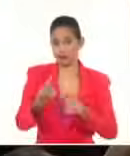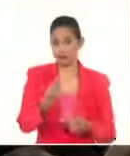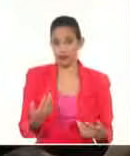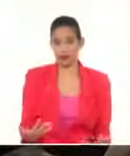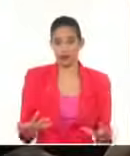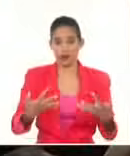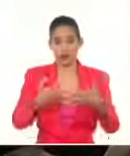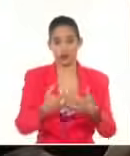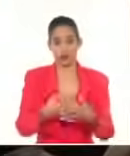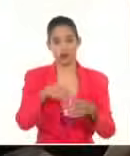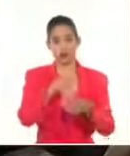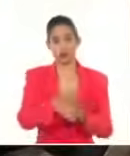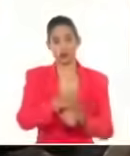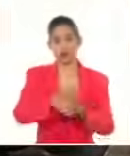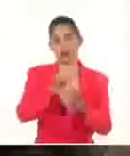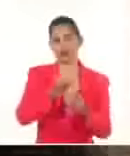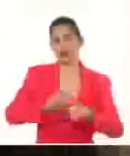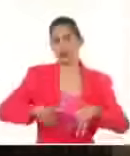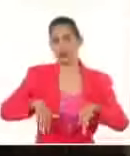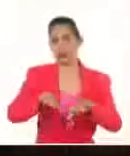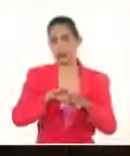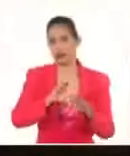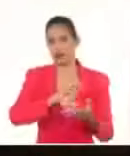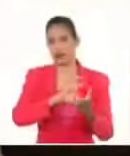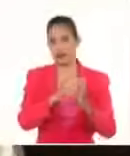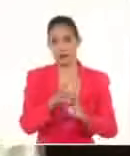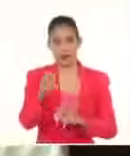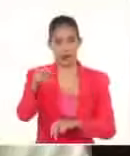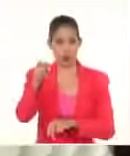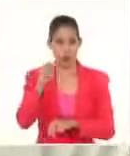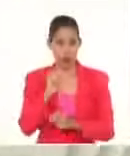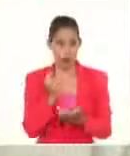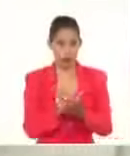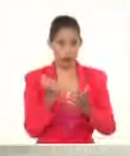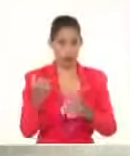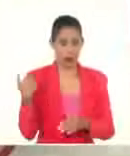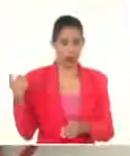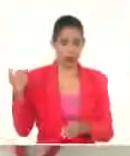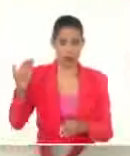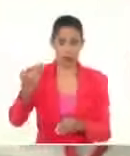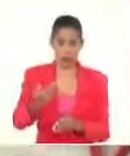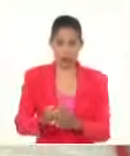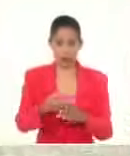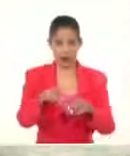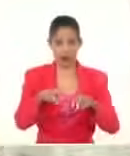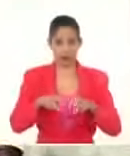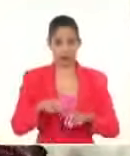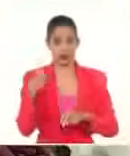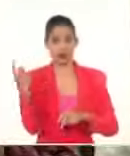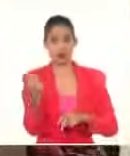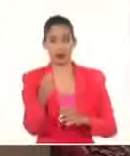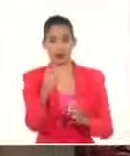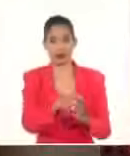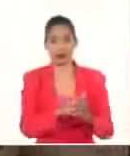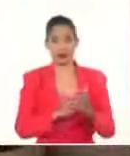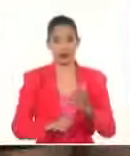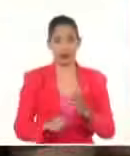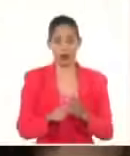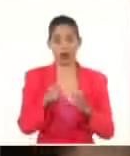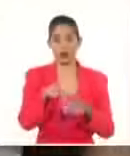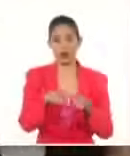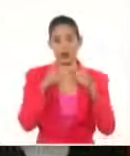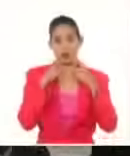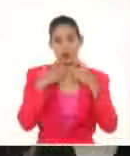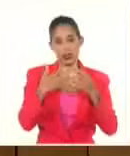un instrumento jurídico que se actualizó por última vez en la pasada década, la Asamblea Nacional del Poder Popular pone a disposición de